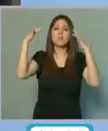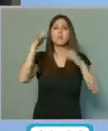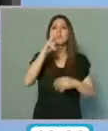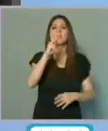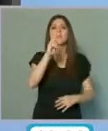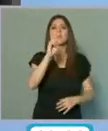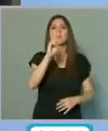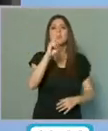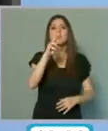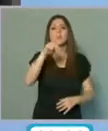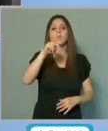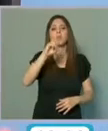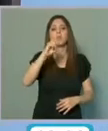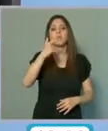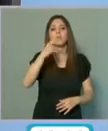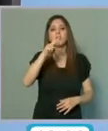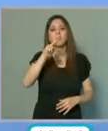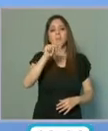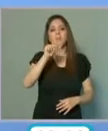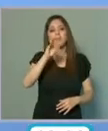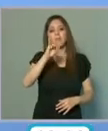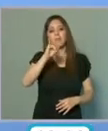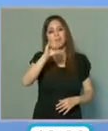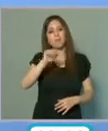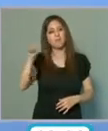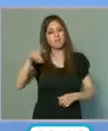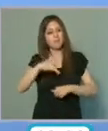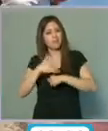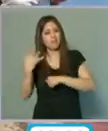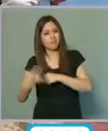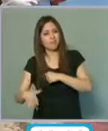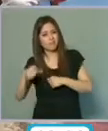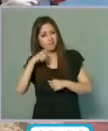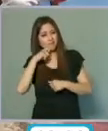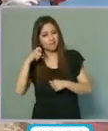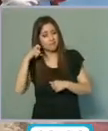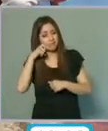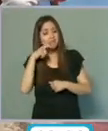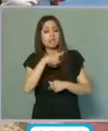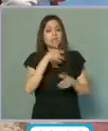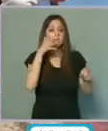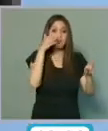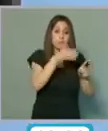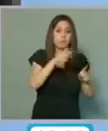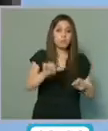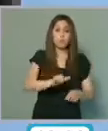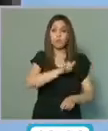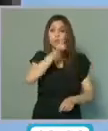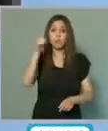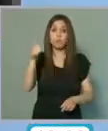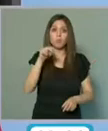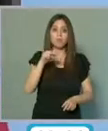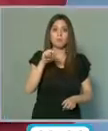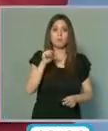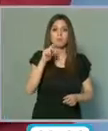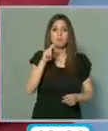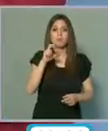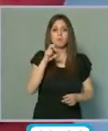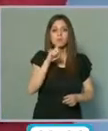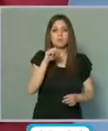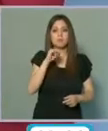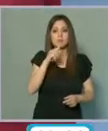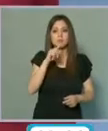ser un fenómeno que puede generar una adicción, ¿no? Eso es elemental. Las personas que tienen como rasgos muy narcisistas y que están en el Instagram con